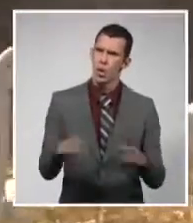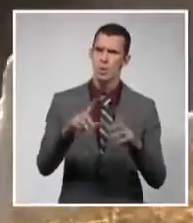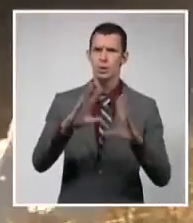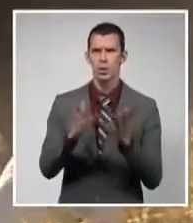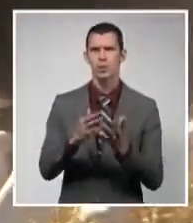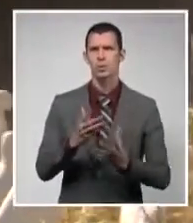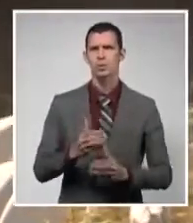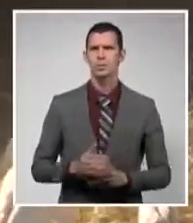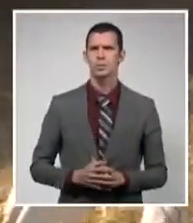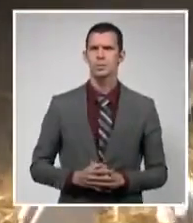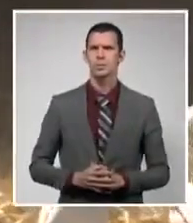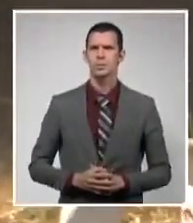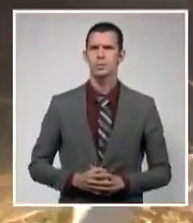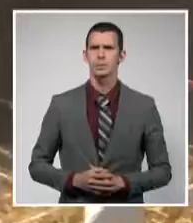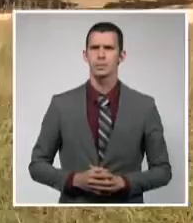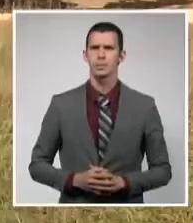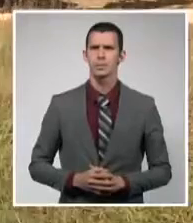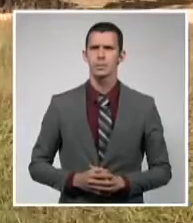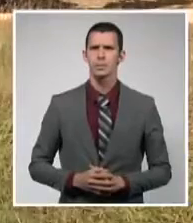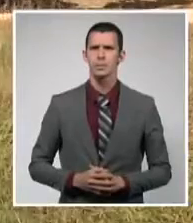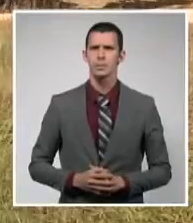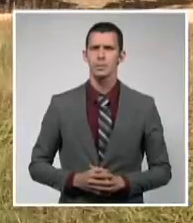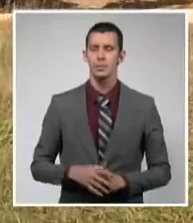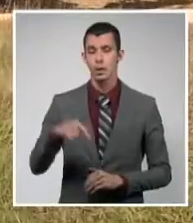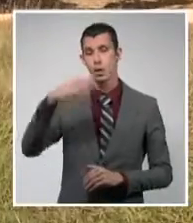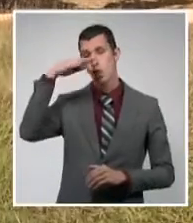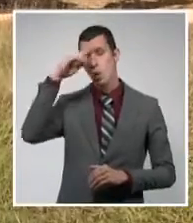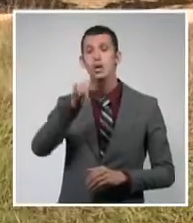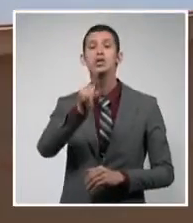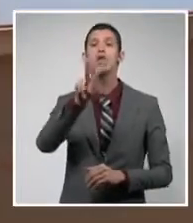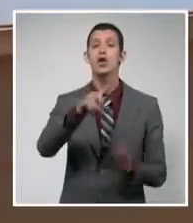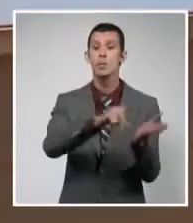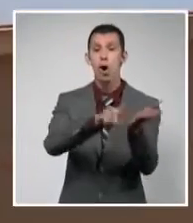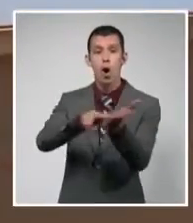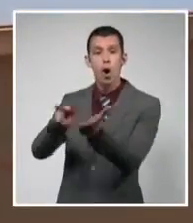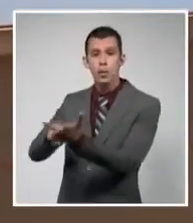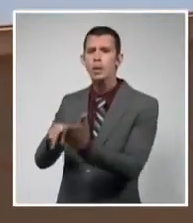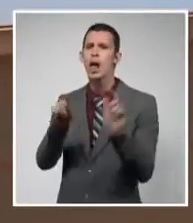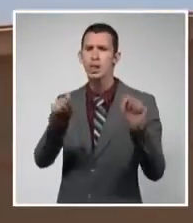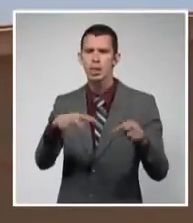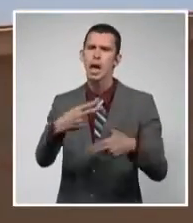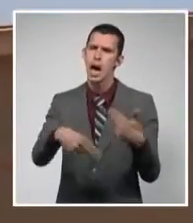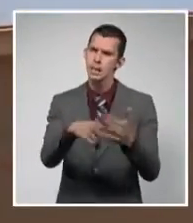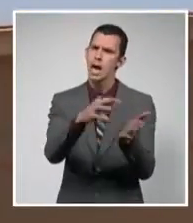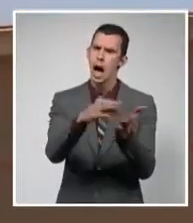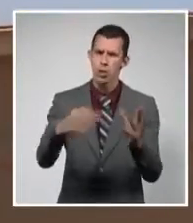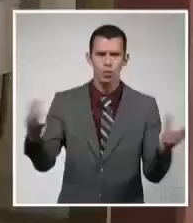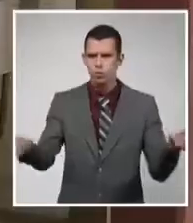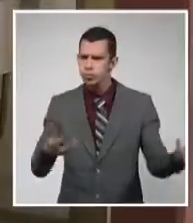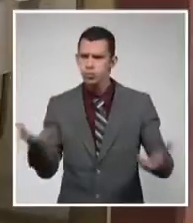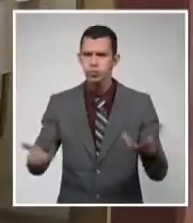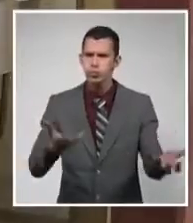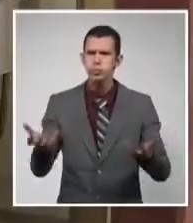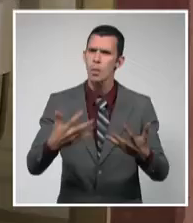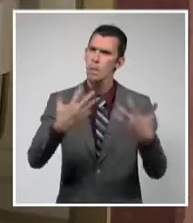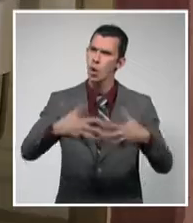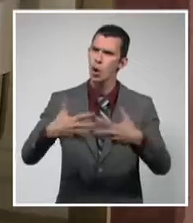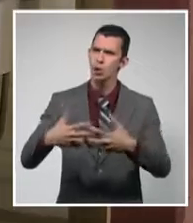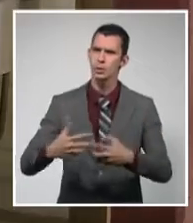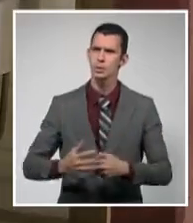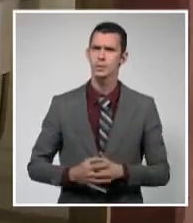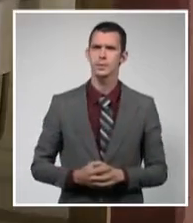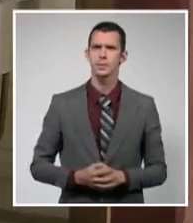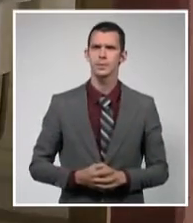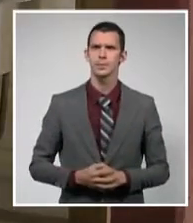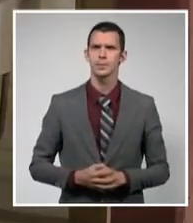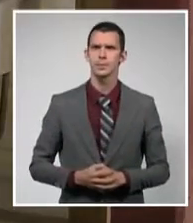nación, se continúa la cosecha del cereal, etapa donde se decide el éxito de la actual campaña arrocera. Solo